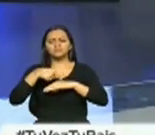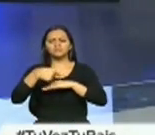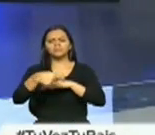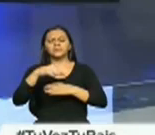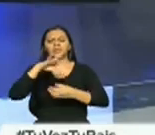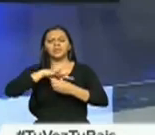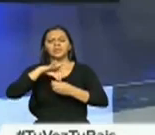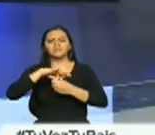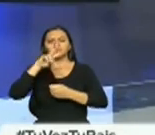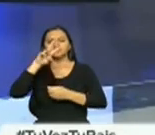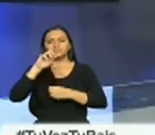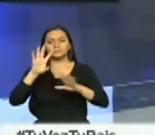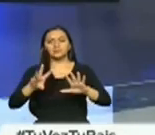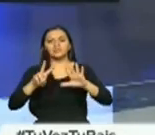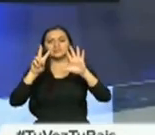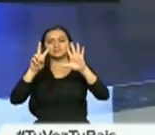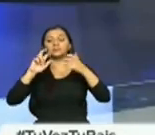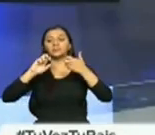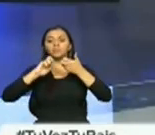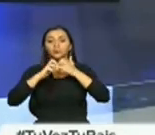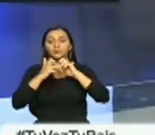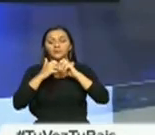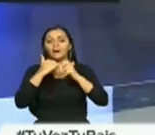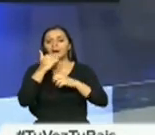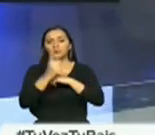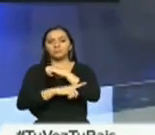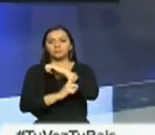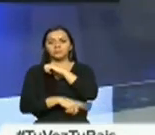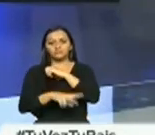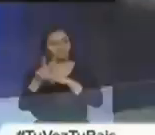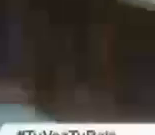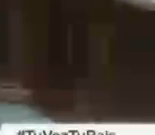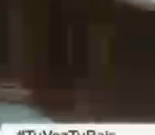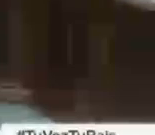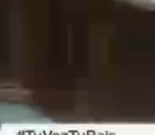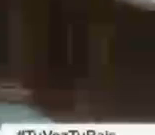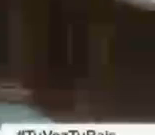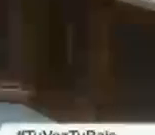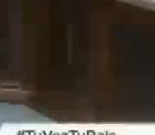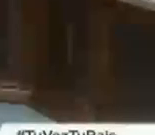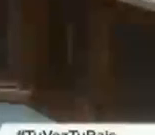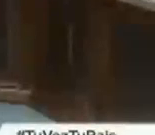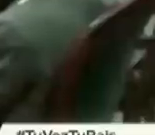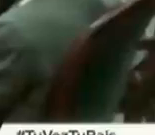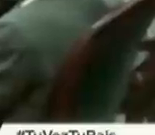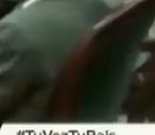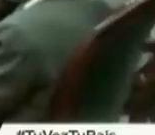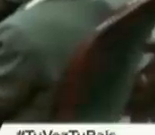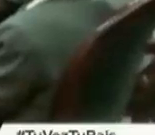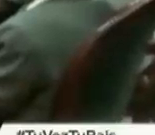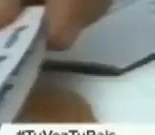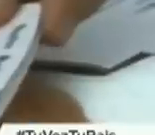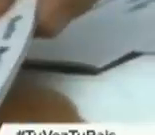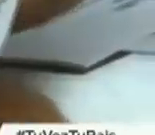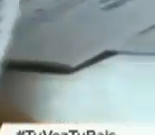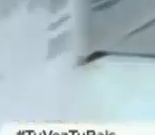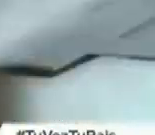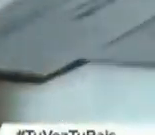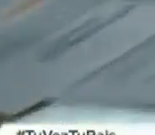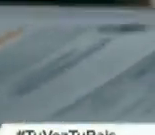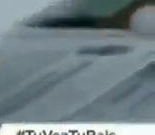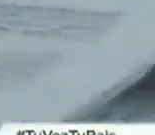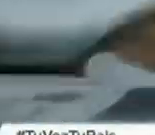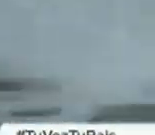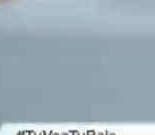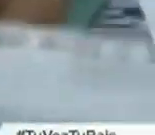de 2017 para evitar posibles infracciones. El Consejo Nacional Electoral, CNE, ordenó